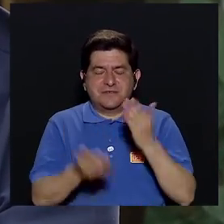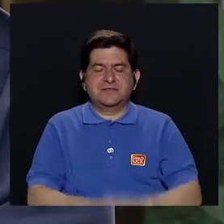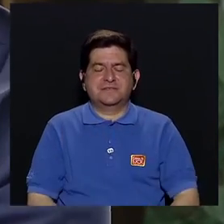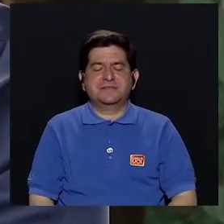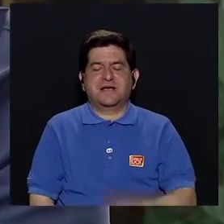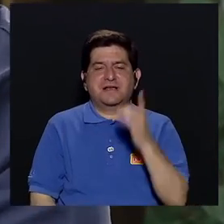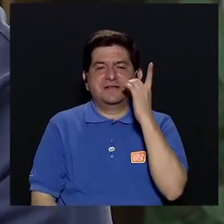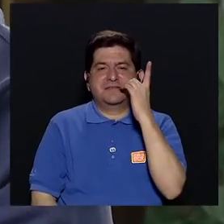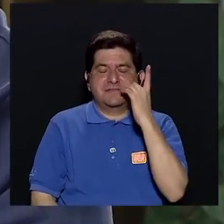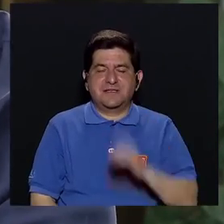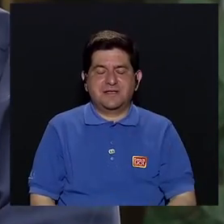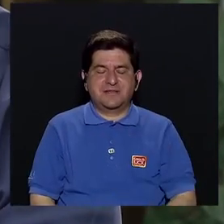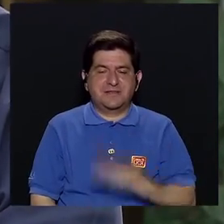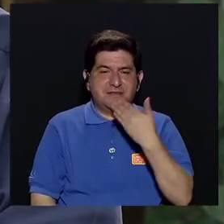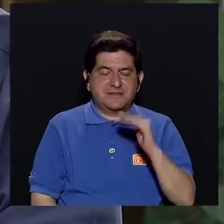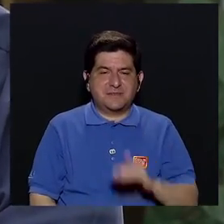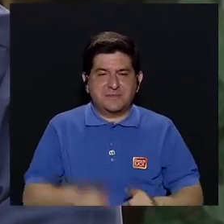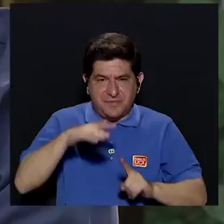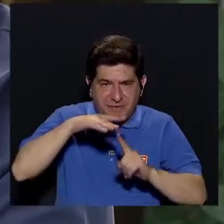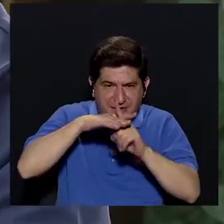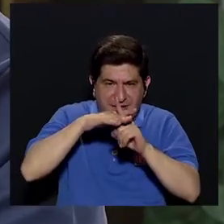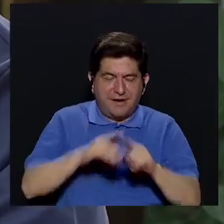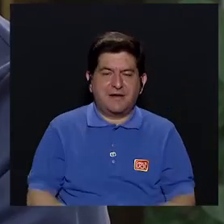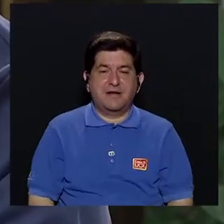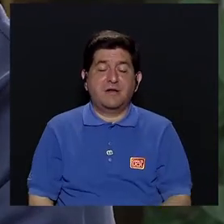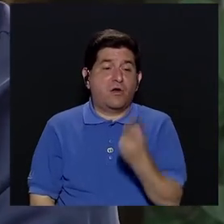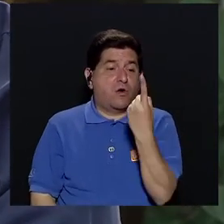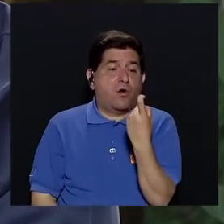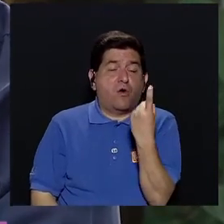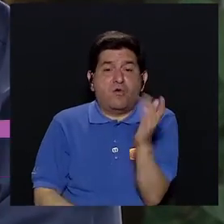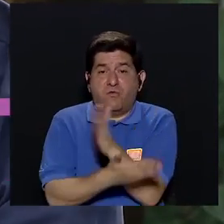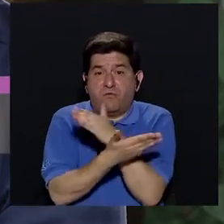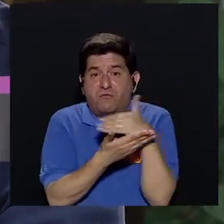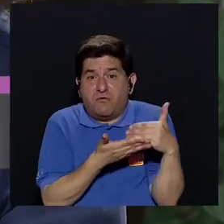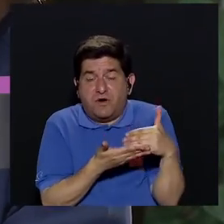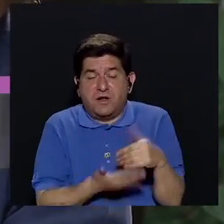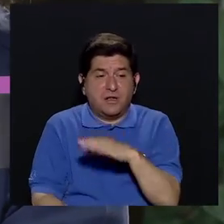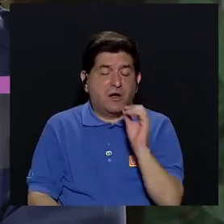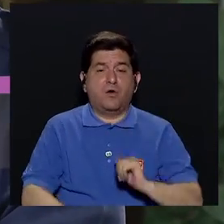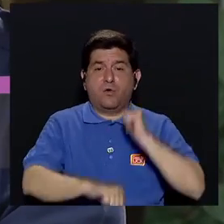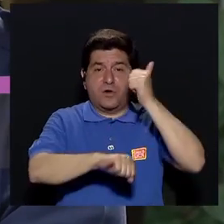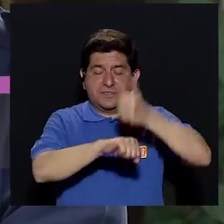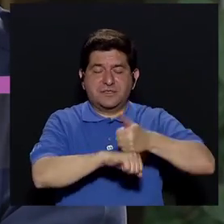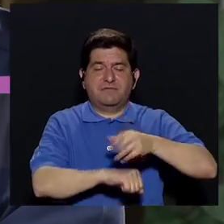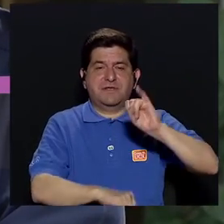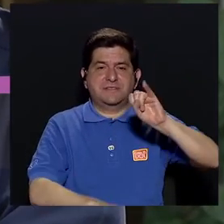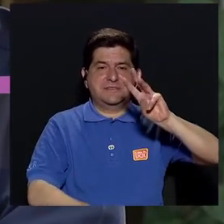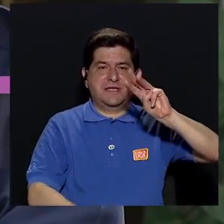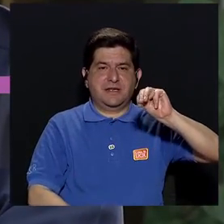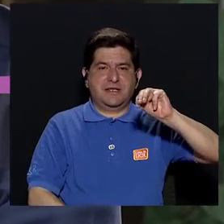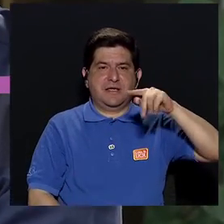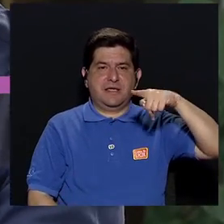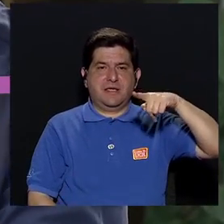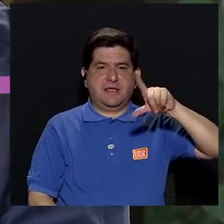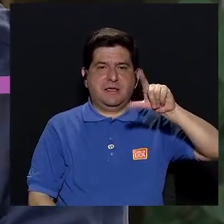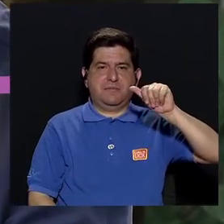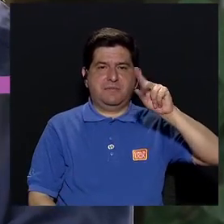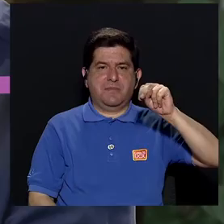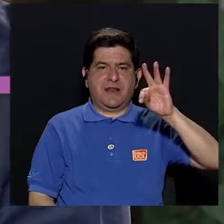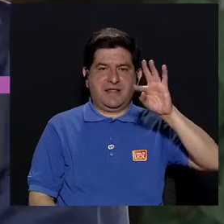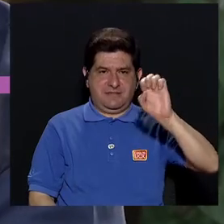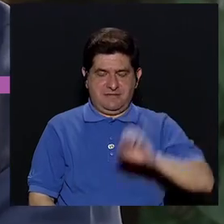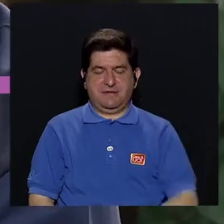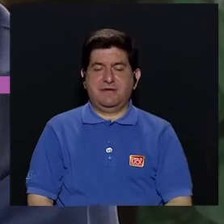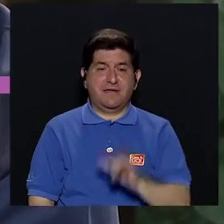la ausencia de piezas desde el nacimiento, o bien la colocación de implantes dentales, que